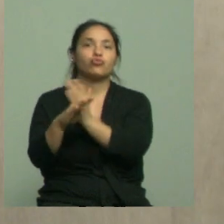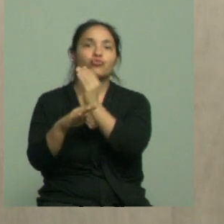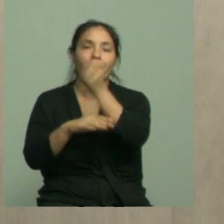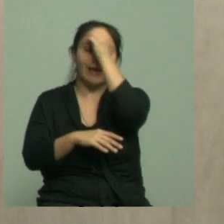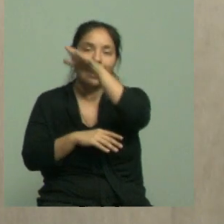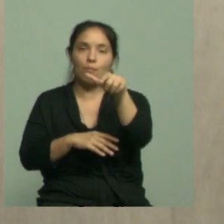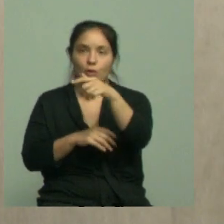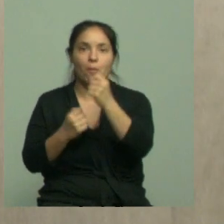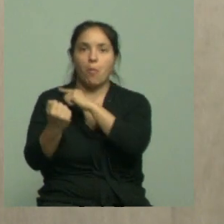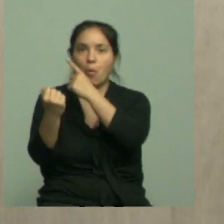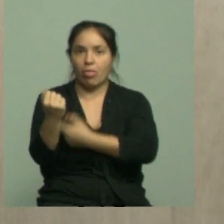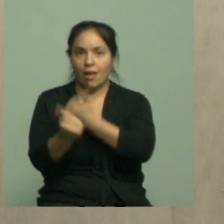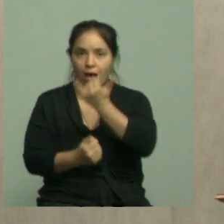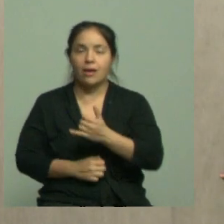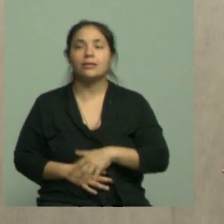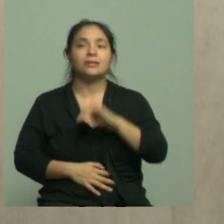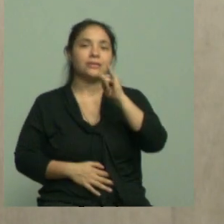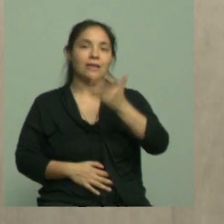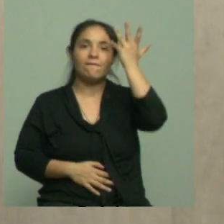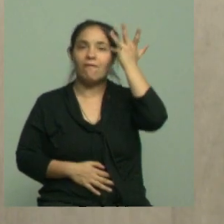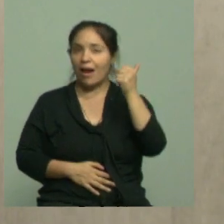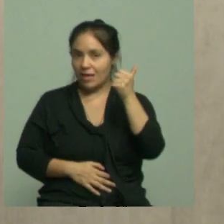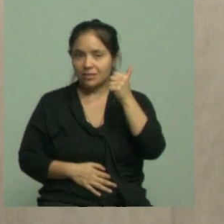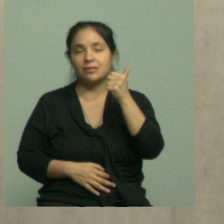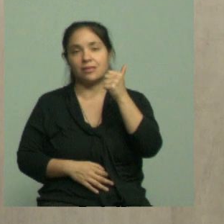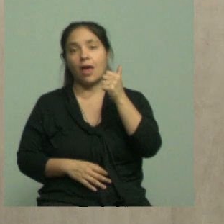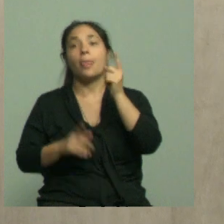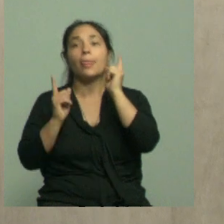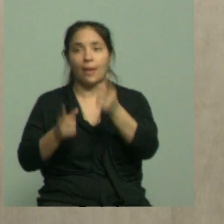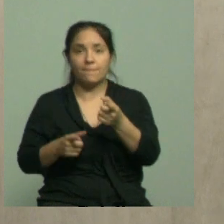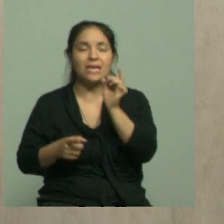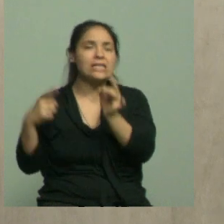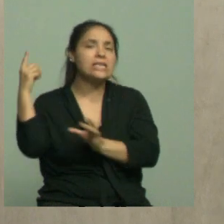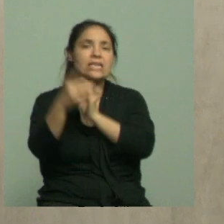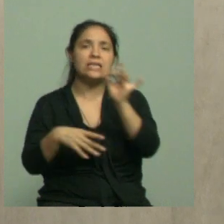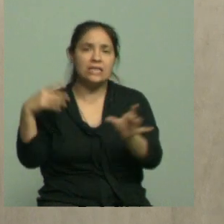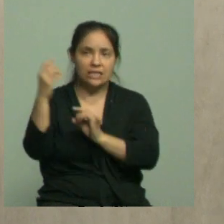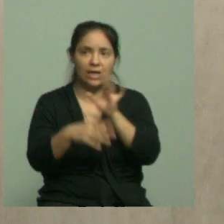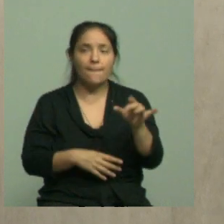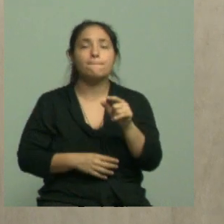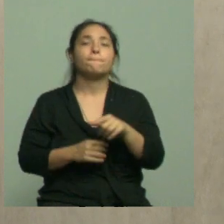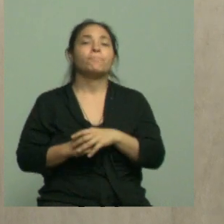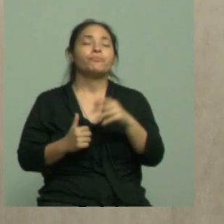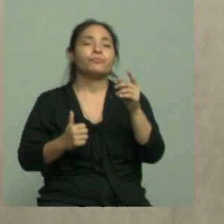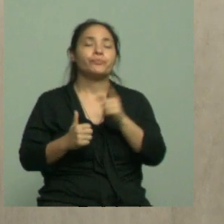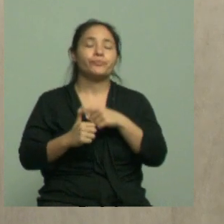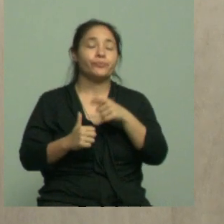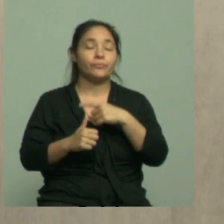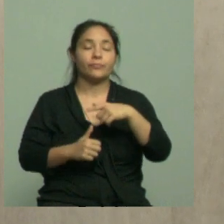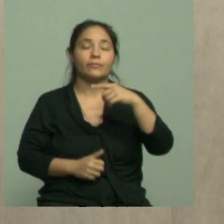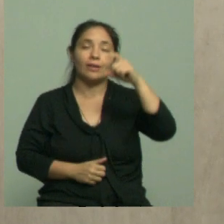de hecho, por ahí lo que más ha visualizado ha sido Francia. También hay quejas y críticas concretas por parte de Escocia y de Irlanda, que estamos